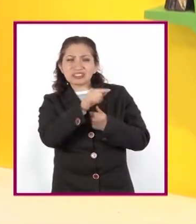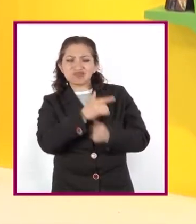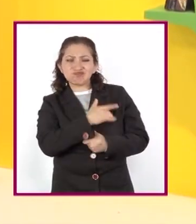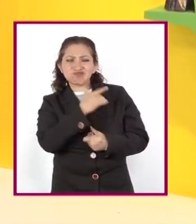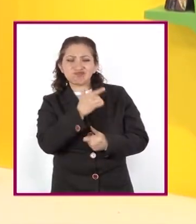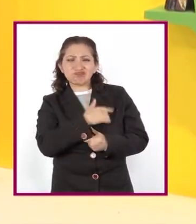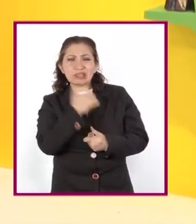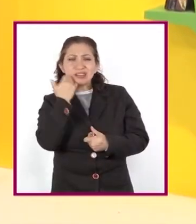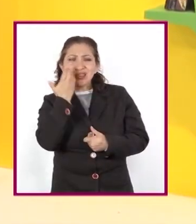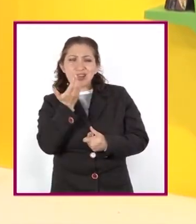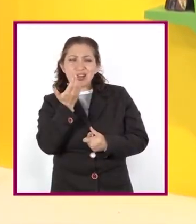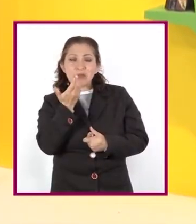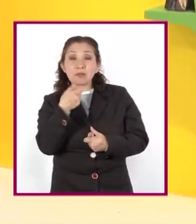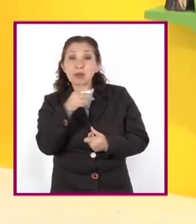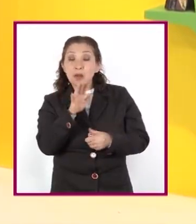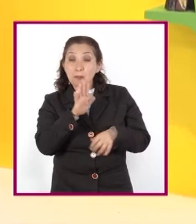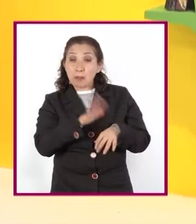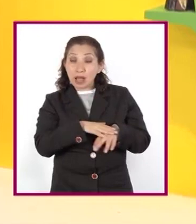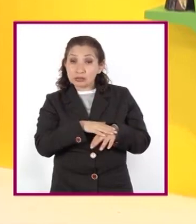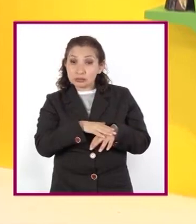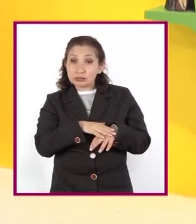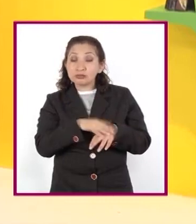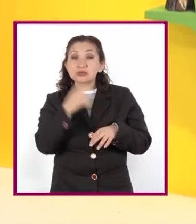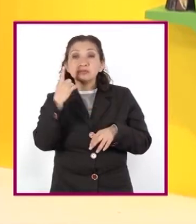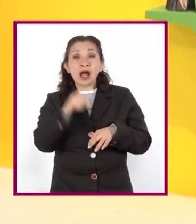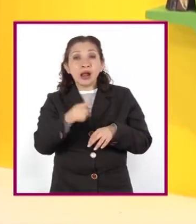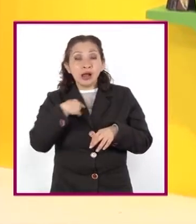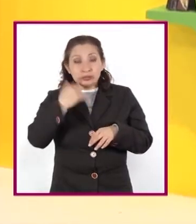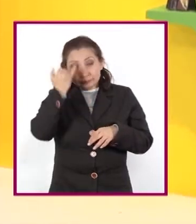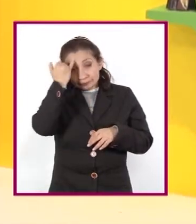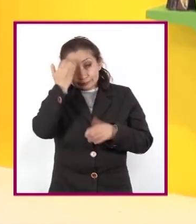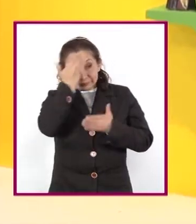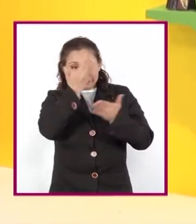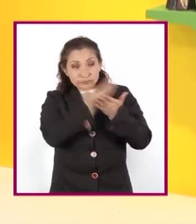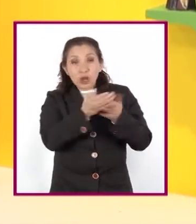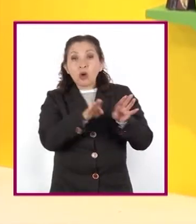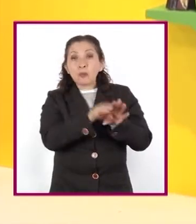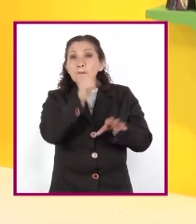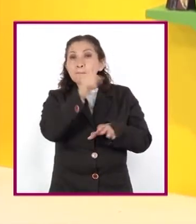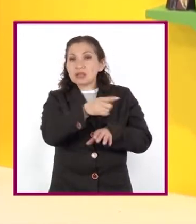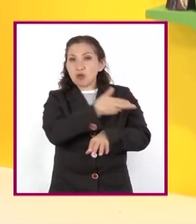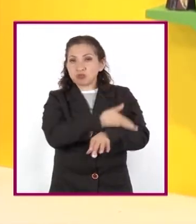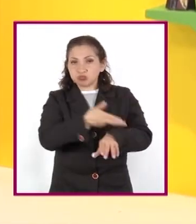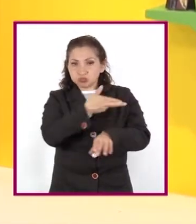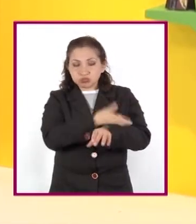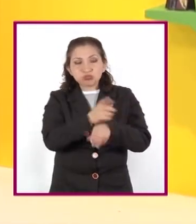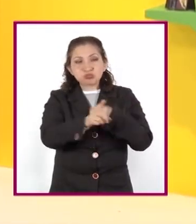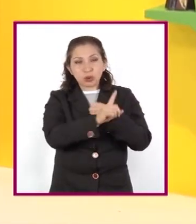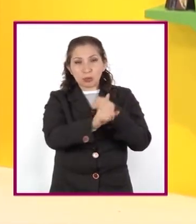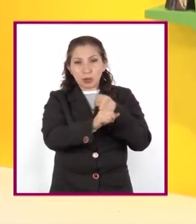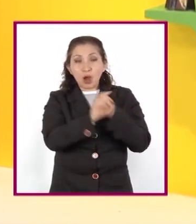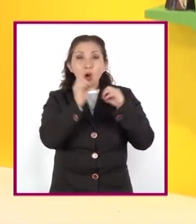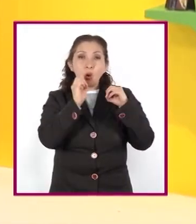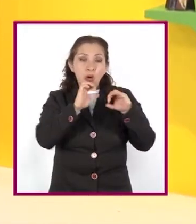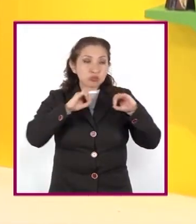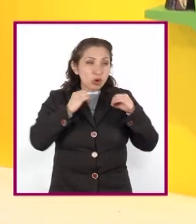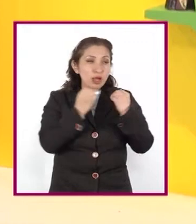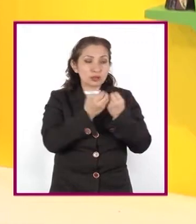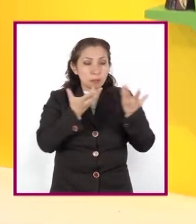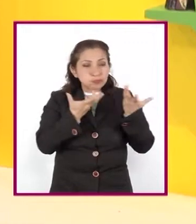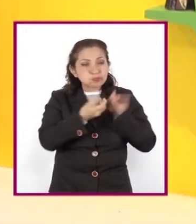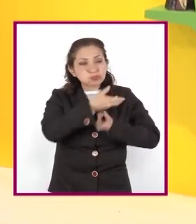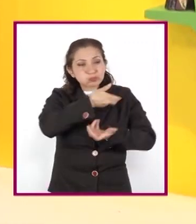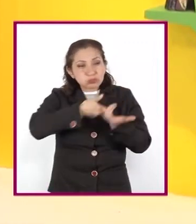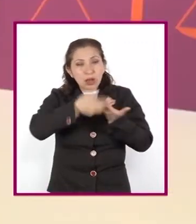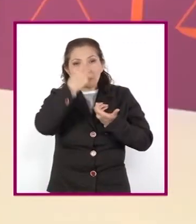inquietud, pero principalmente para dar propuestas de solución y organizarse para realizar acciones al